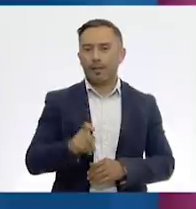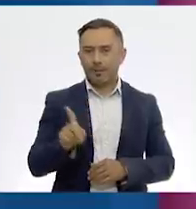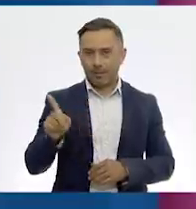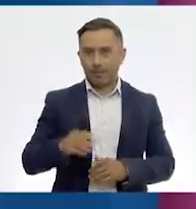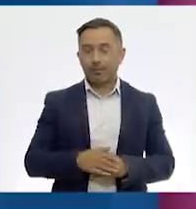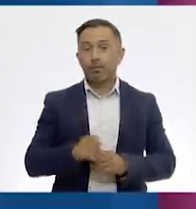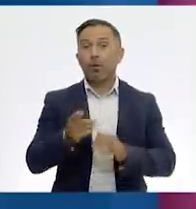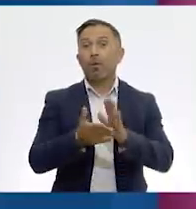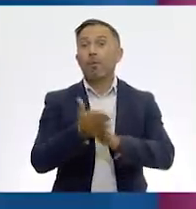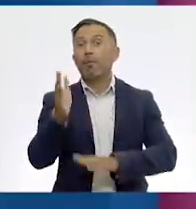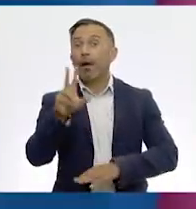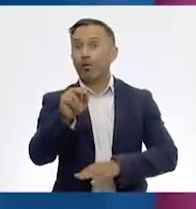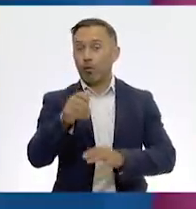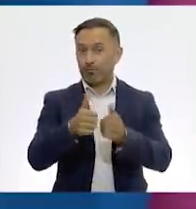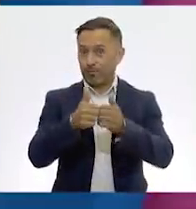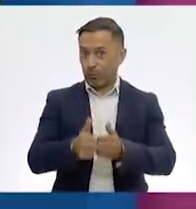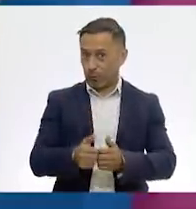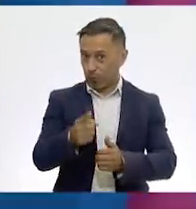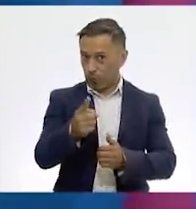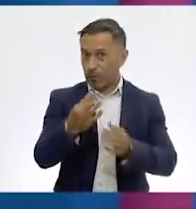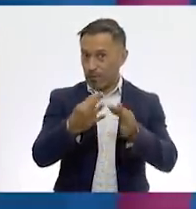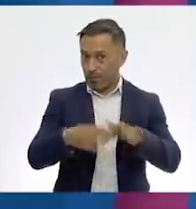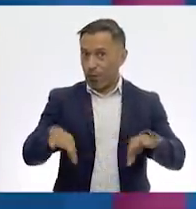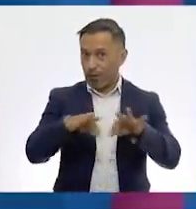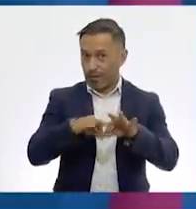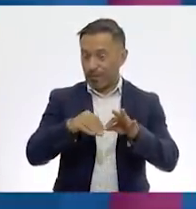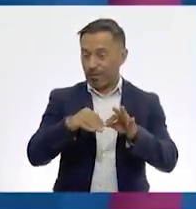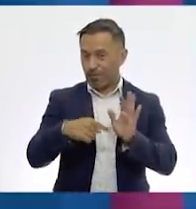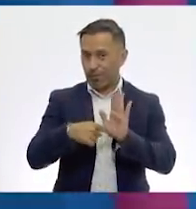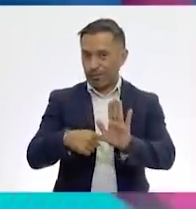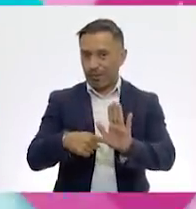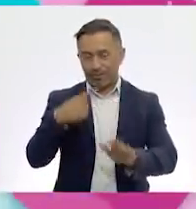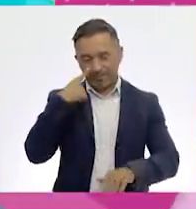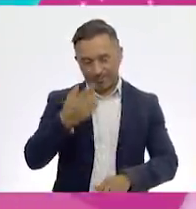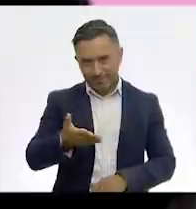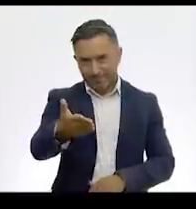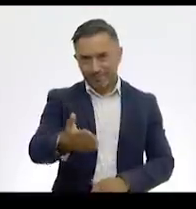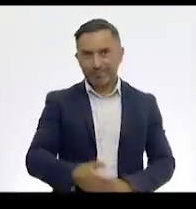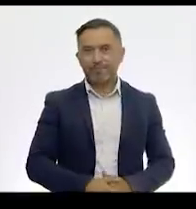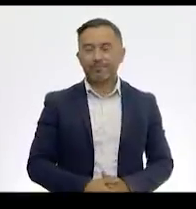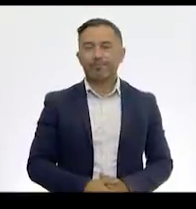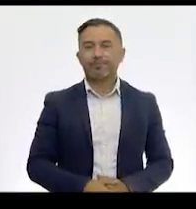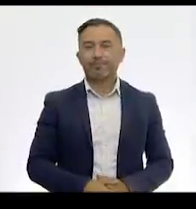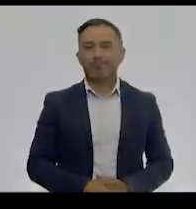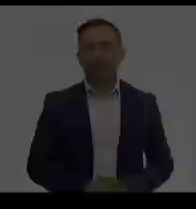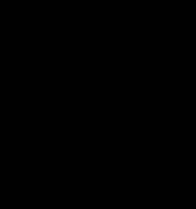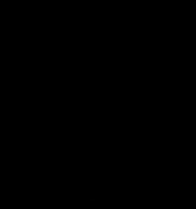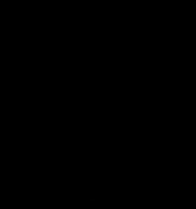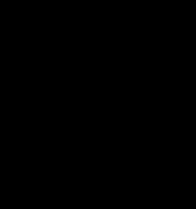aprendeencasa.cet.gov.mx. No se muevan de su lugar, tenemos algo muy importante para ustedes. Acompáñenos.